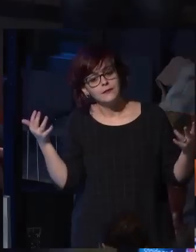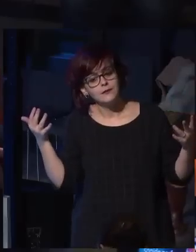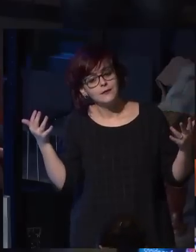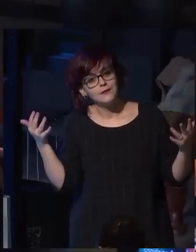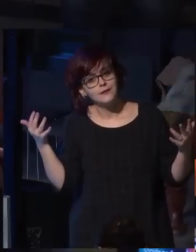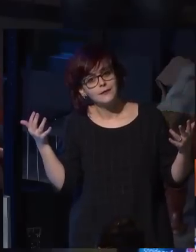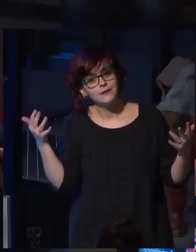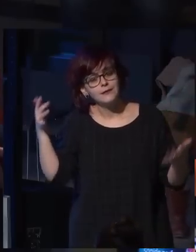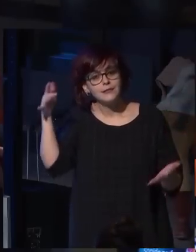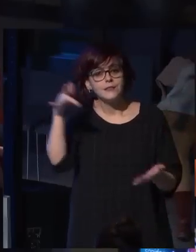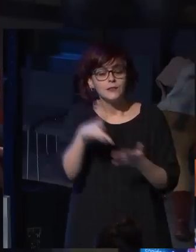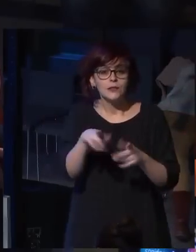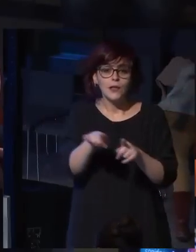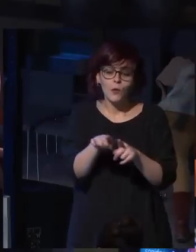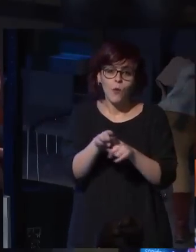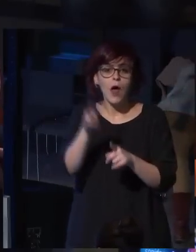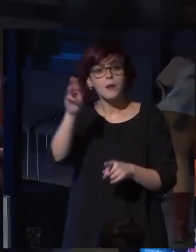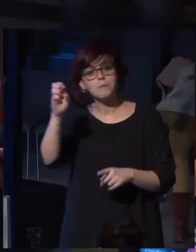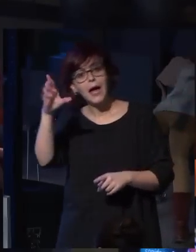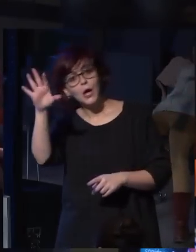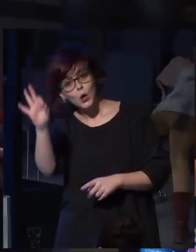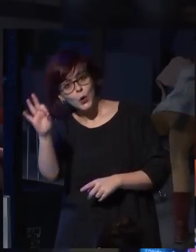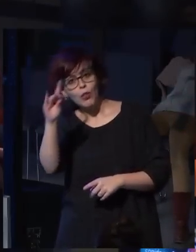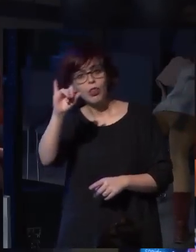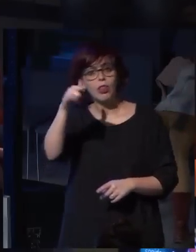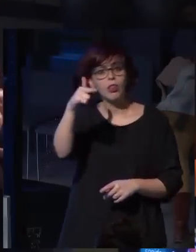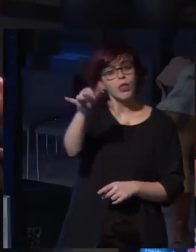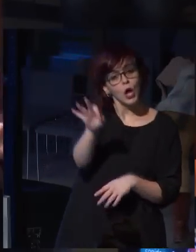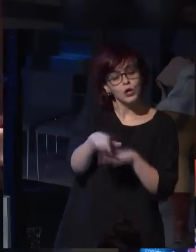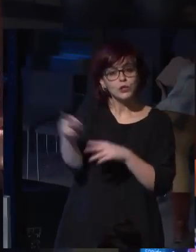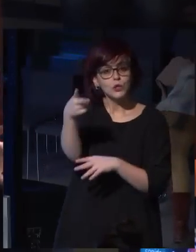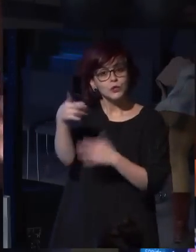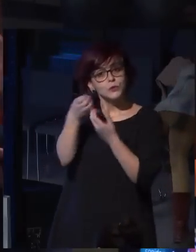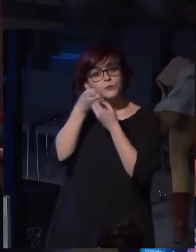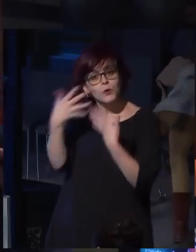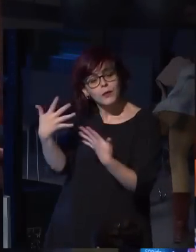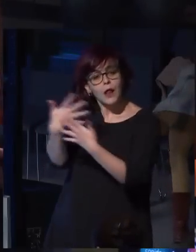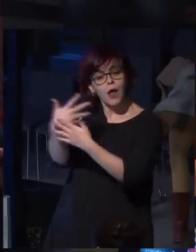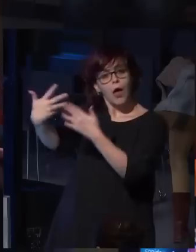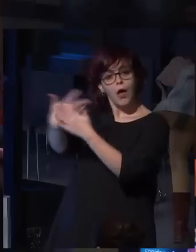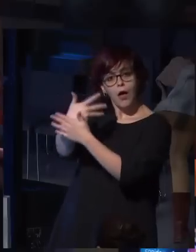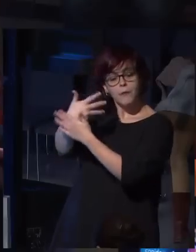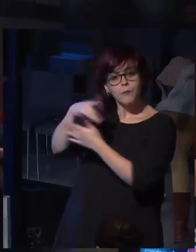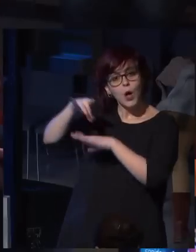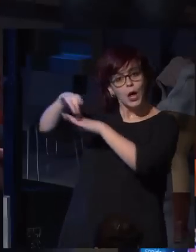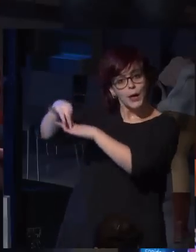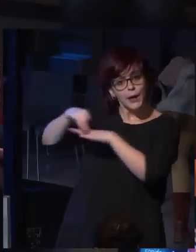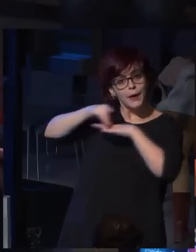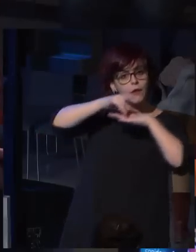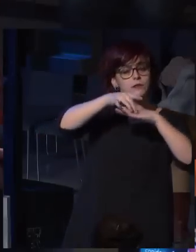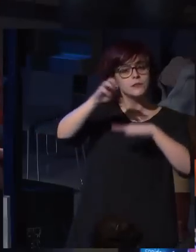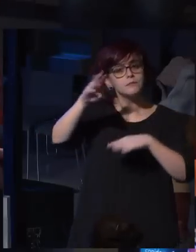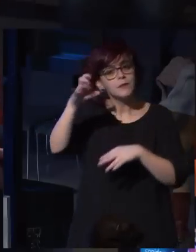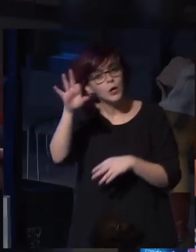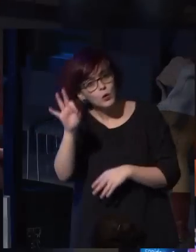nos vino muy bien un poco la mezcla entre Paco y Diego en ese sentido, porque Diego como que tiraba mucho por ahí y luego Paco